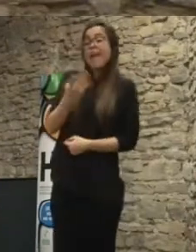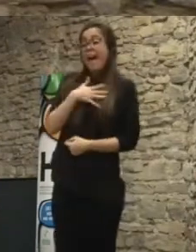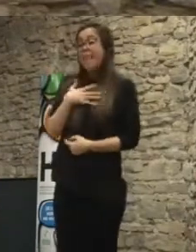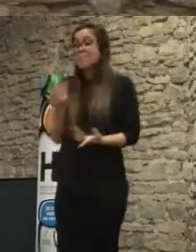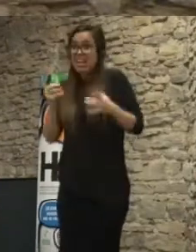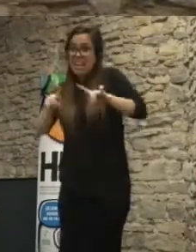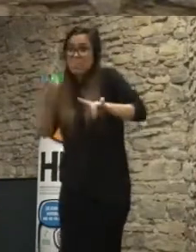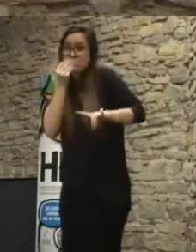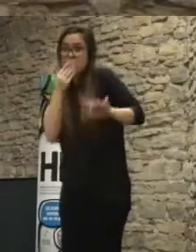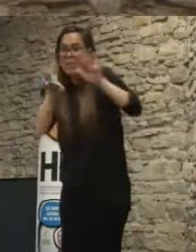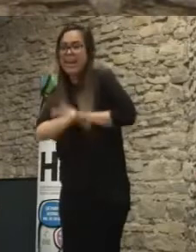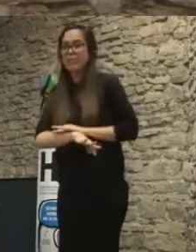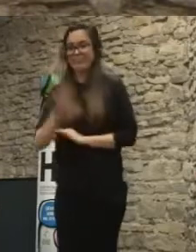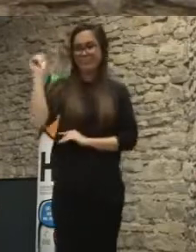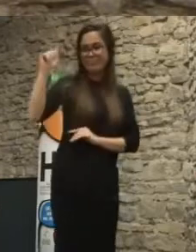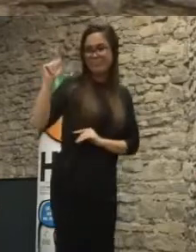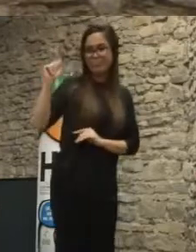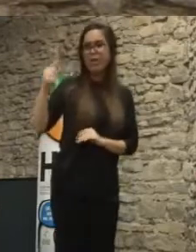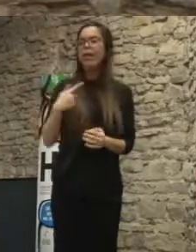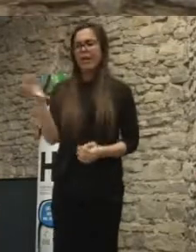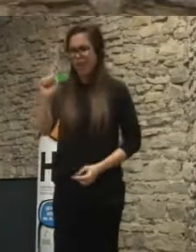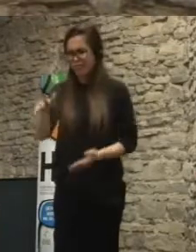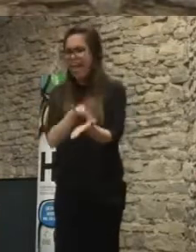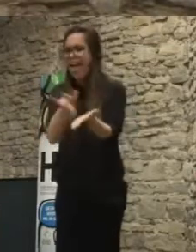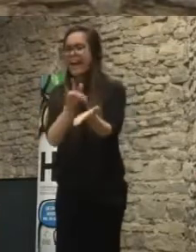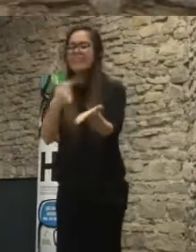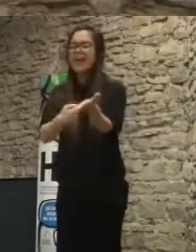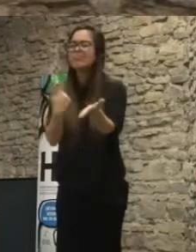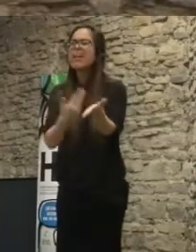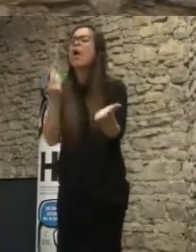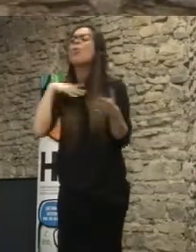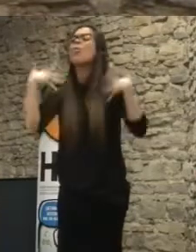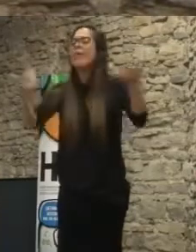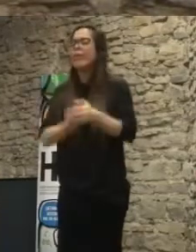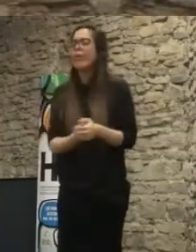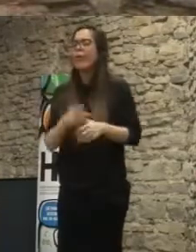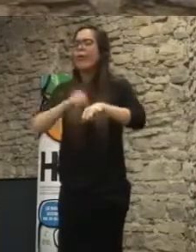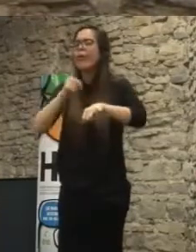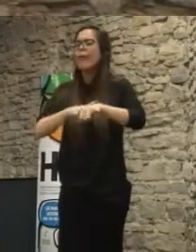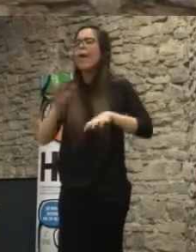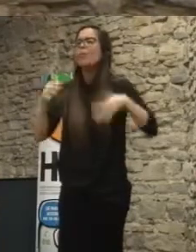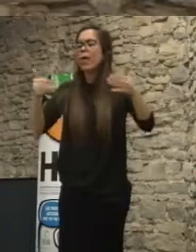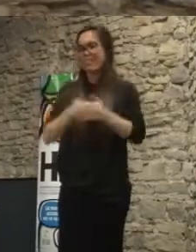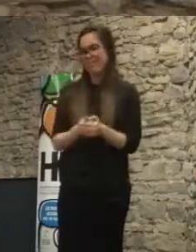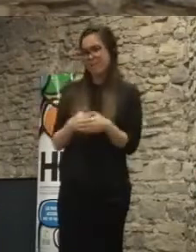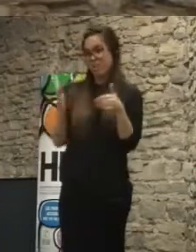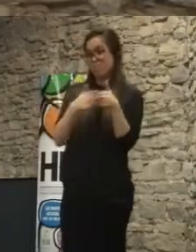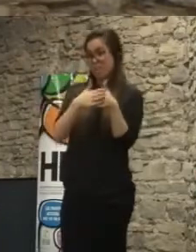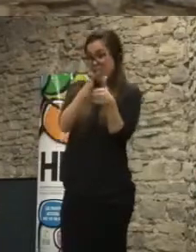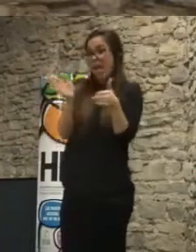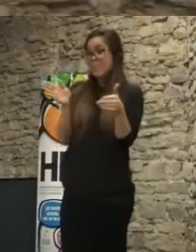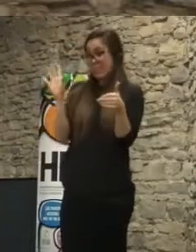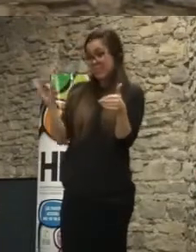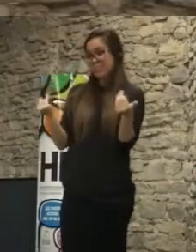¿no? O te llamo por teléfono. ¿Cómo tienes ¿no? Entre las puertas están abiertas para todo el mundo y el ir a buscar,